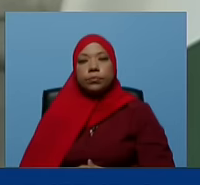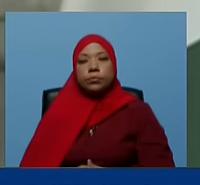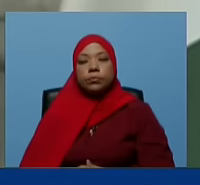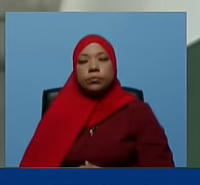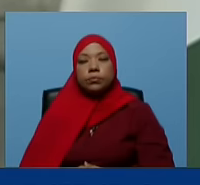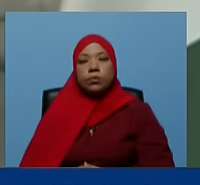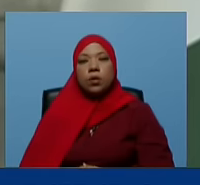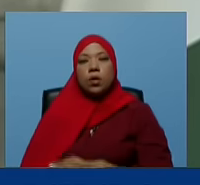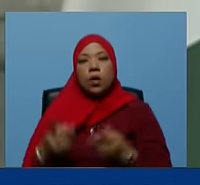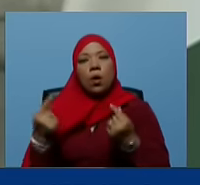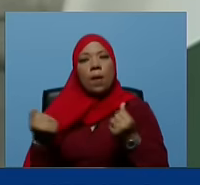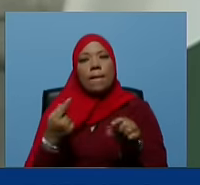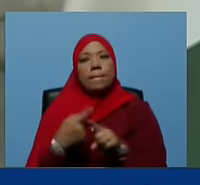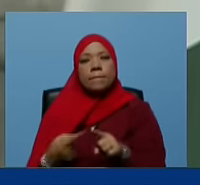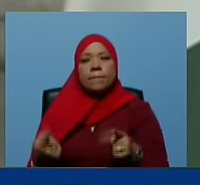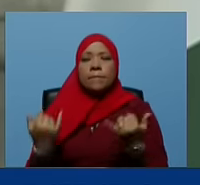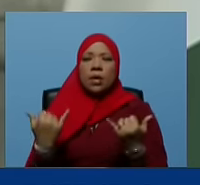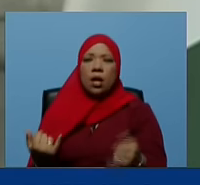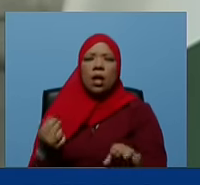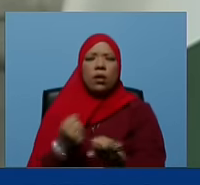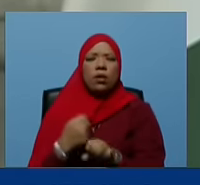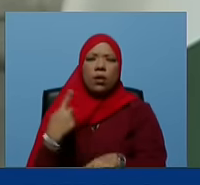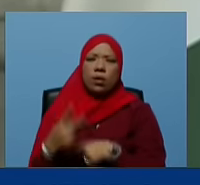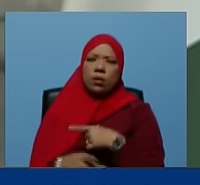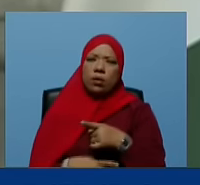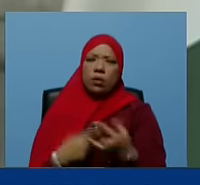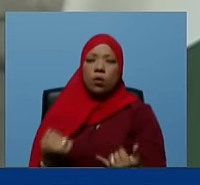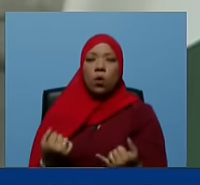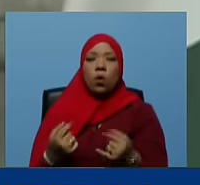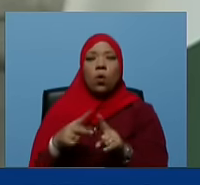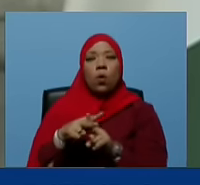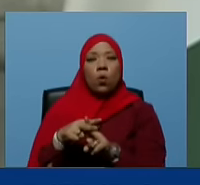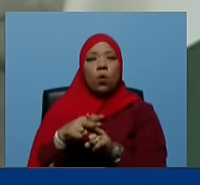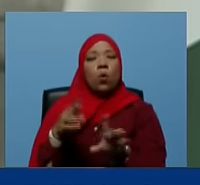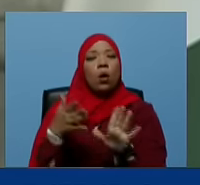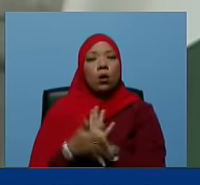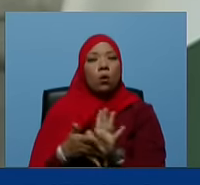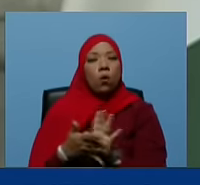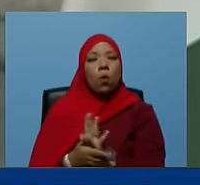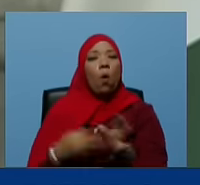Pero los inversionistas, sí les digo, no se dejen perturbar.